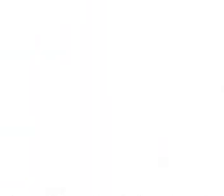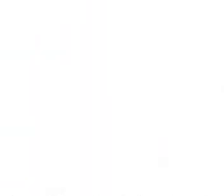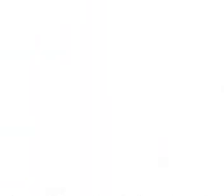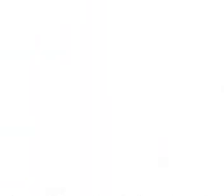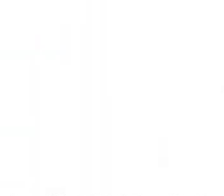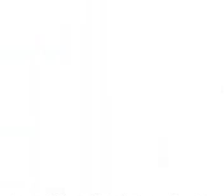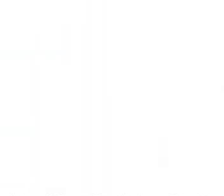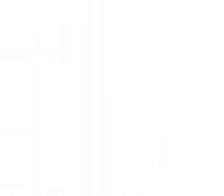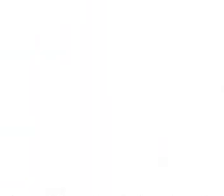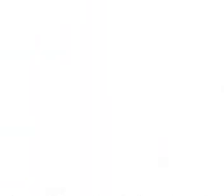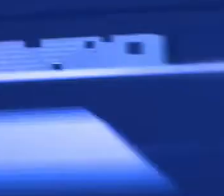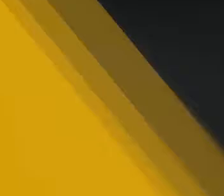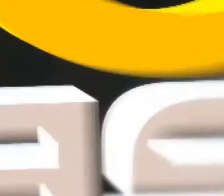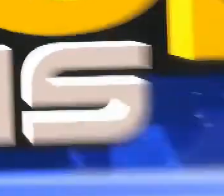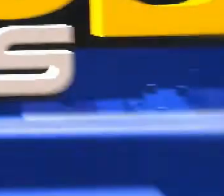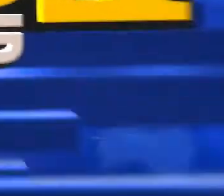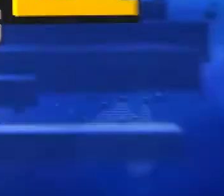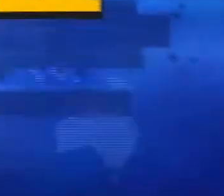de Barranca Bermeja.